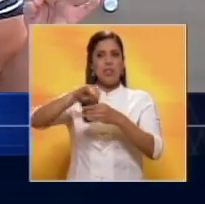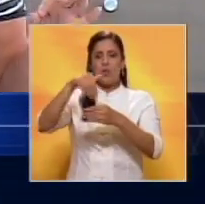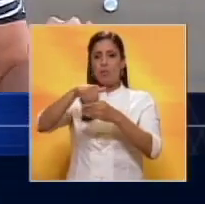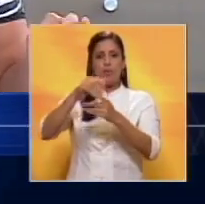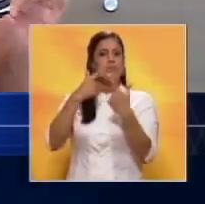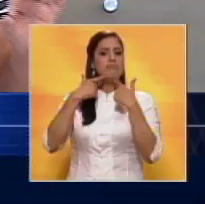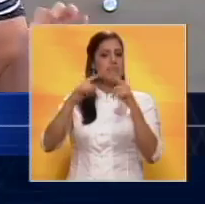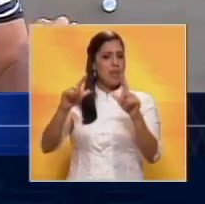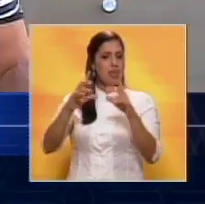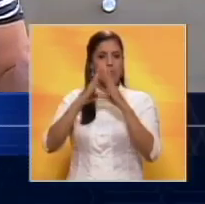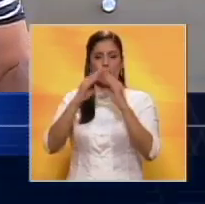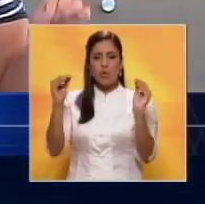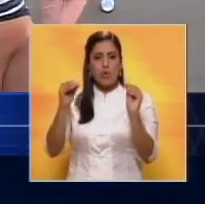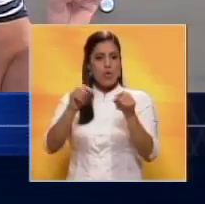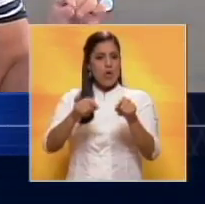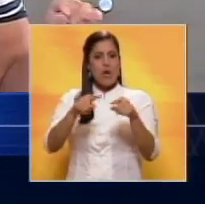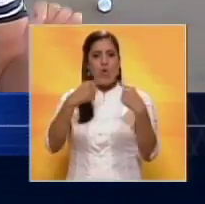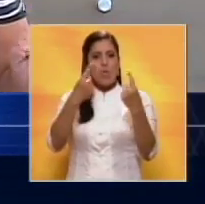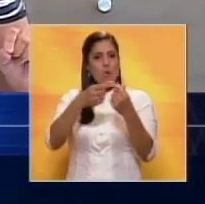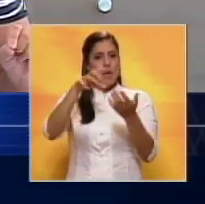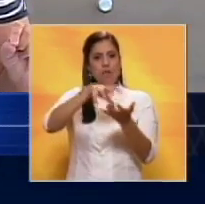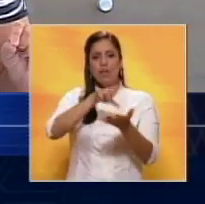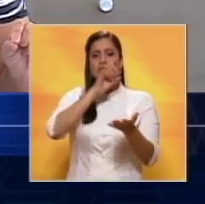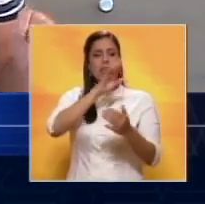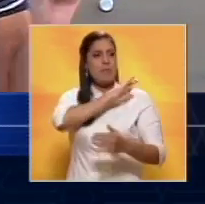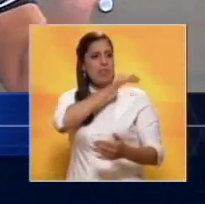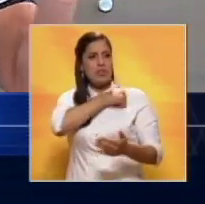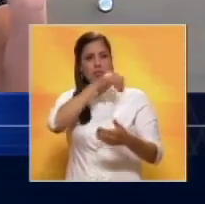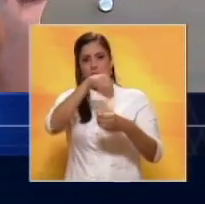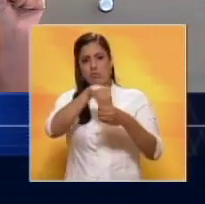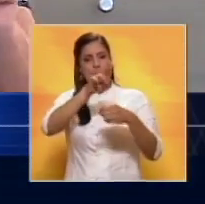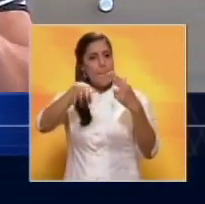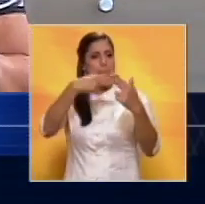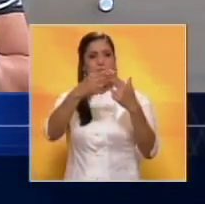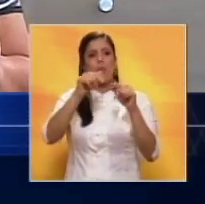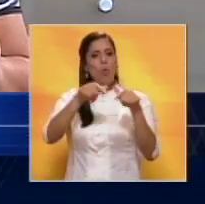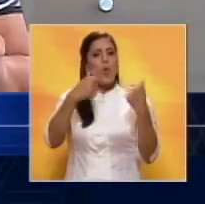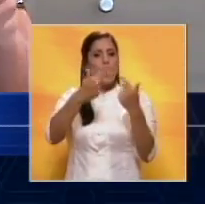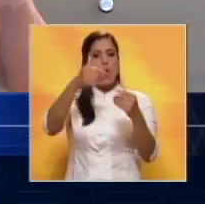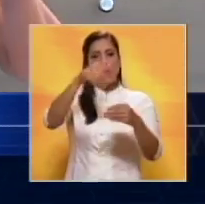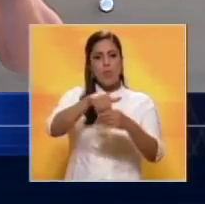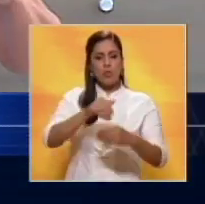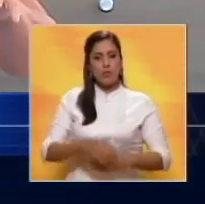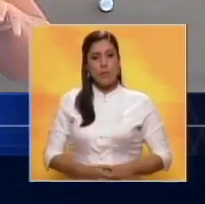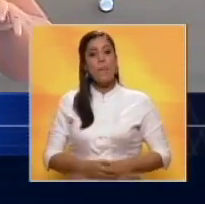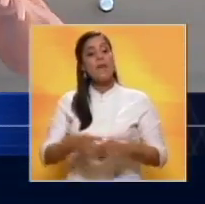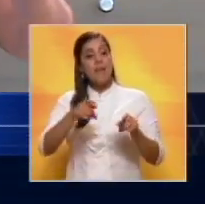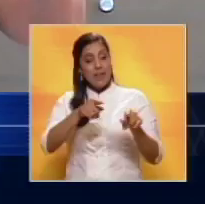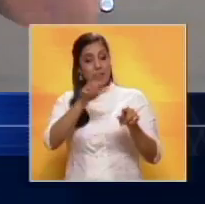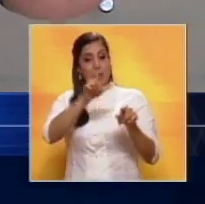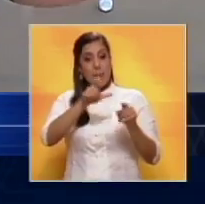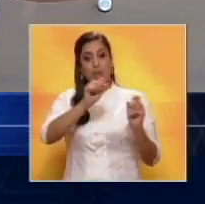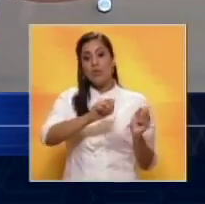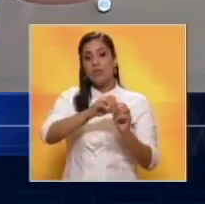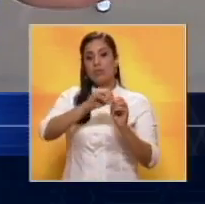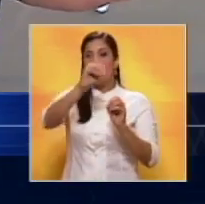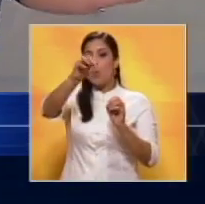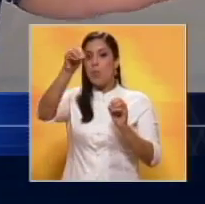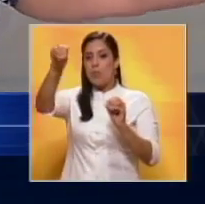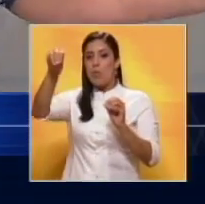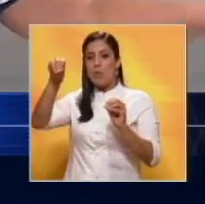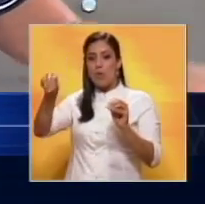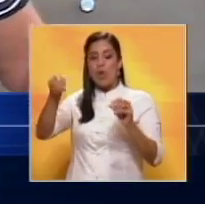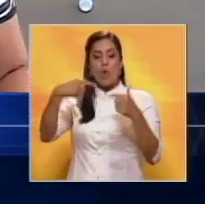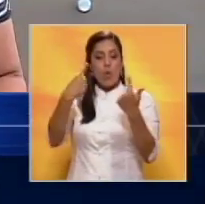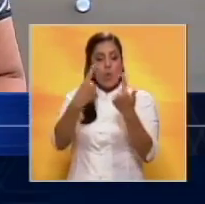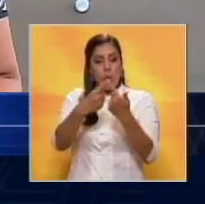votación perderá definitivamente su estatus como directorio dentro del directorio de centros de votación y esos electores serán reubicados